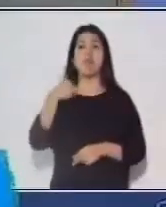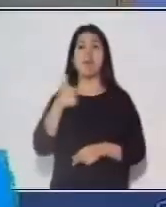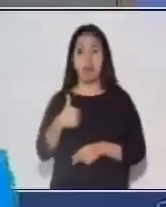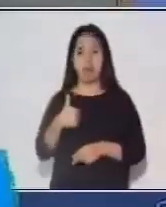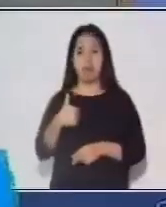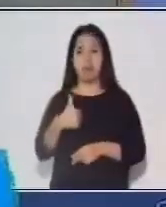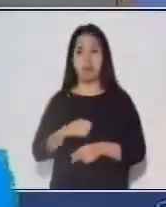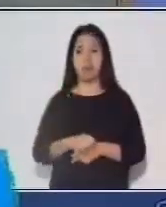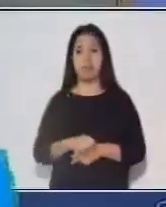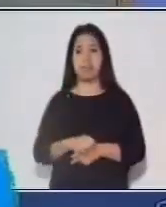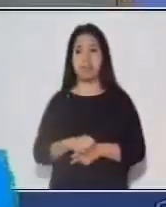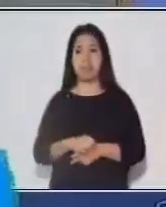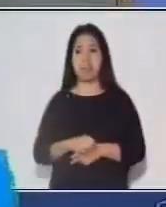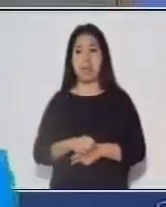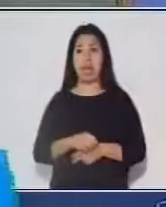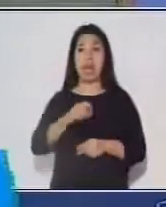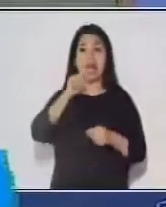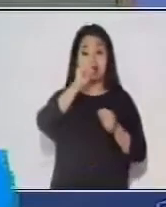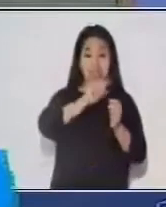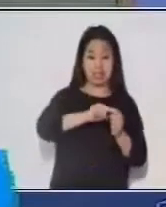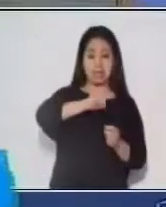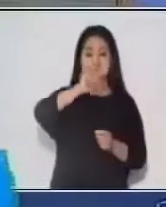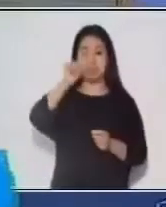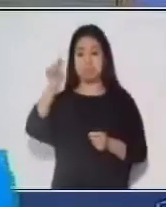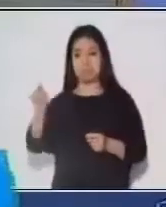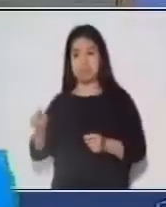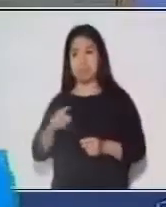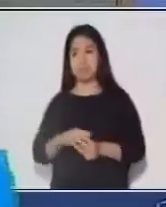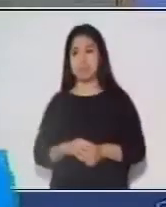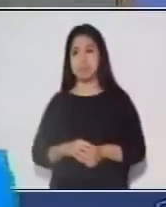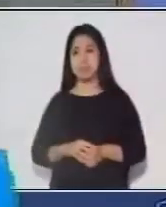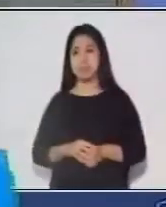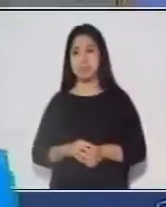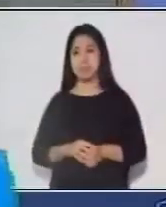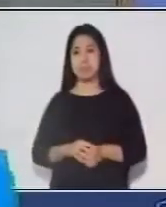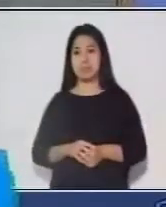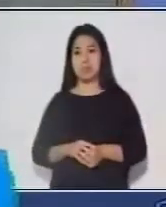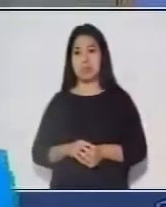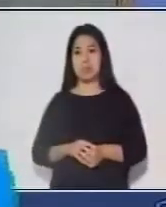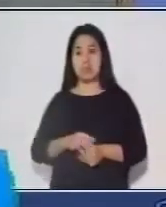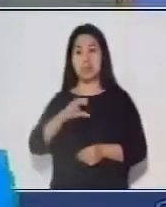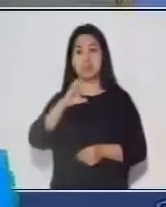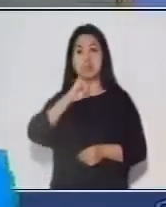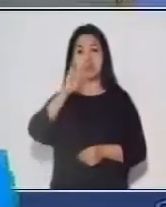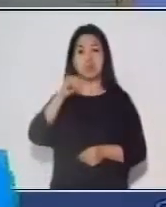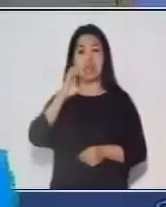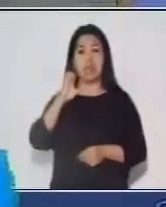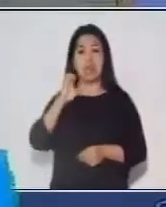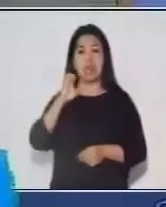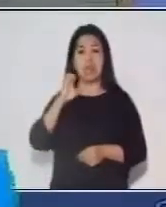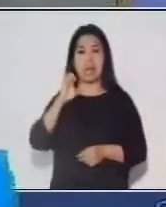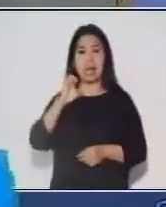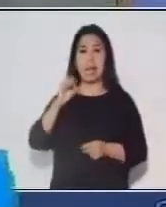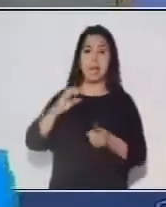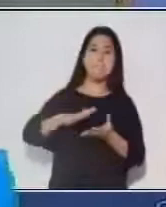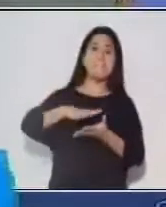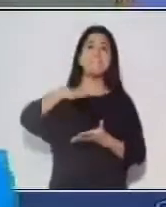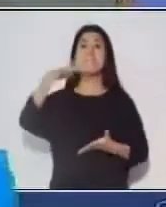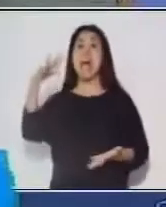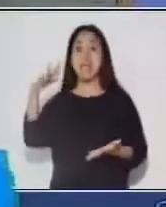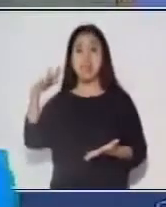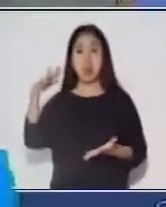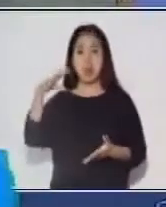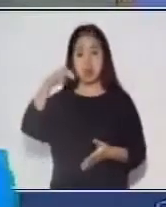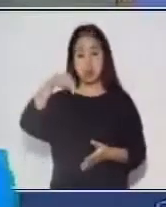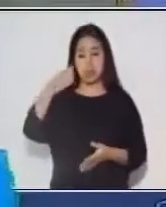Y de este extremo a este extremo, tenemos nuestro eje mayor. Entonces tenemos nuestro